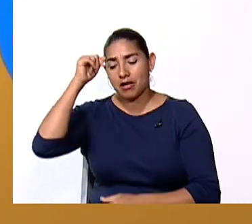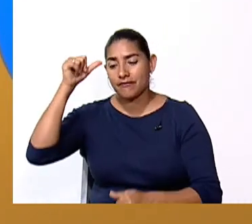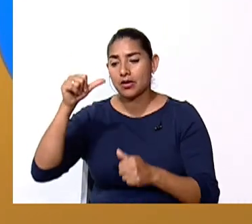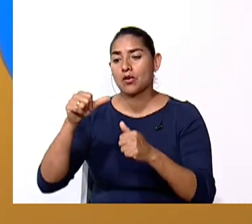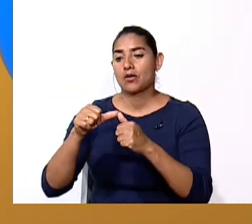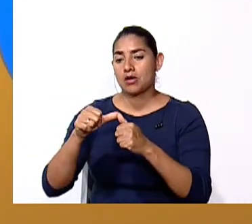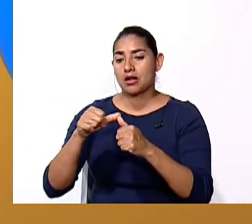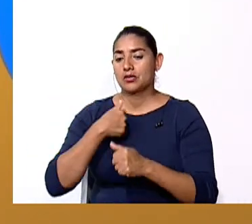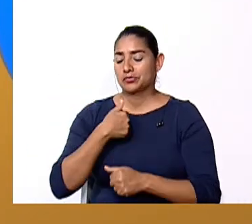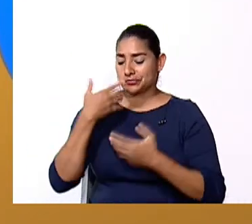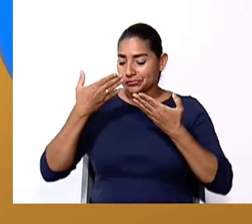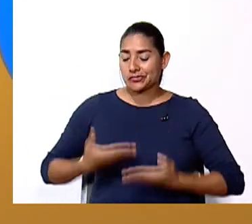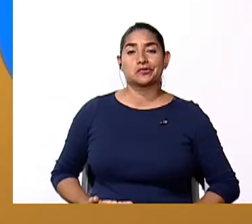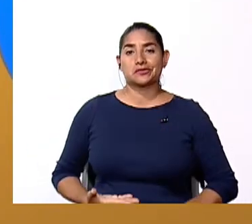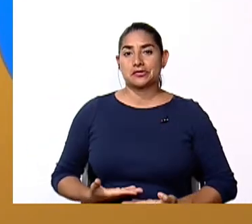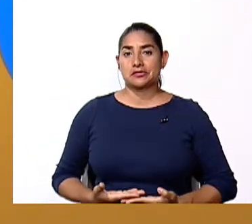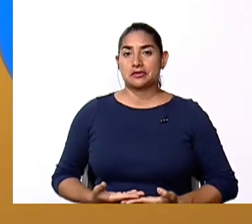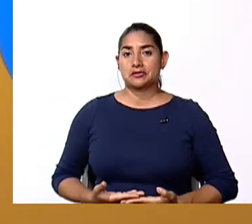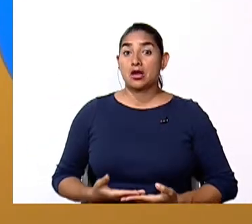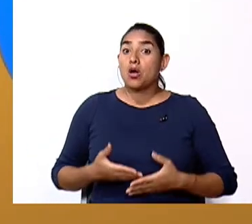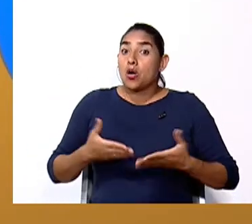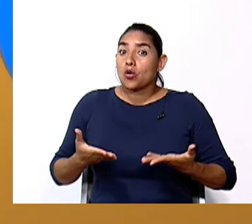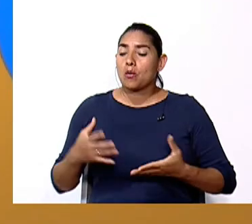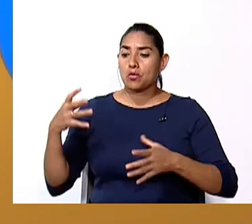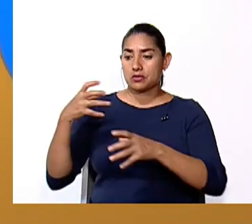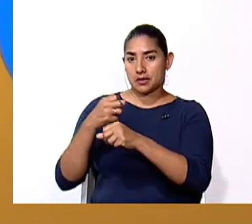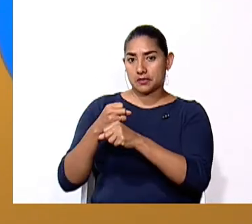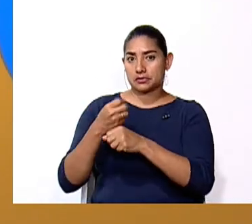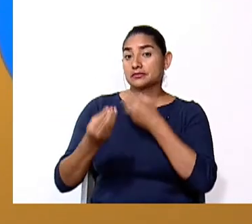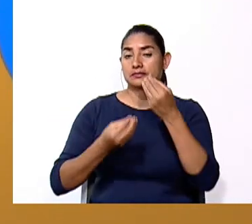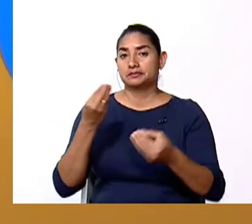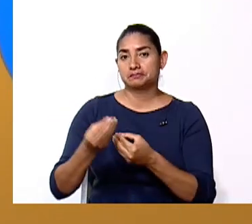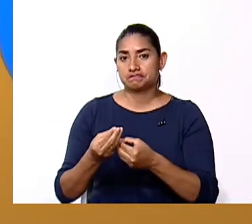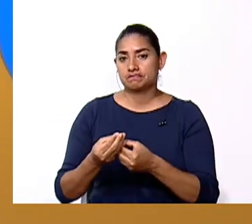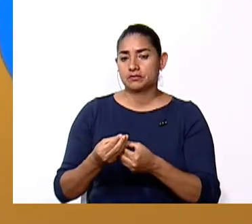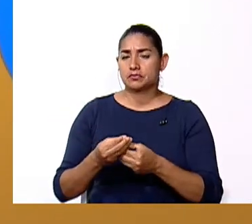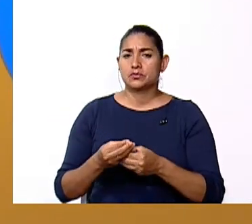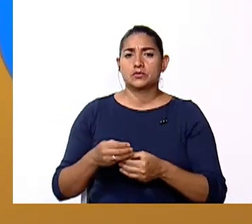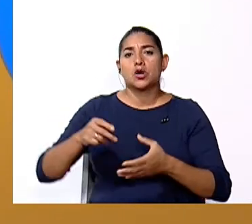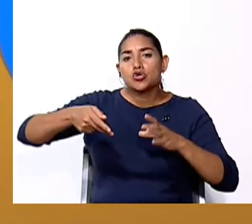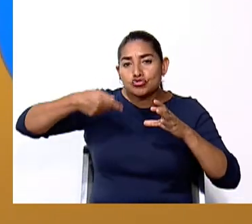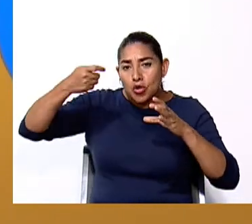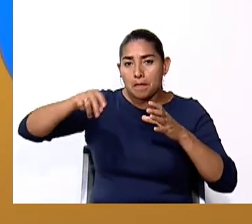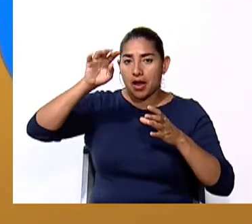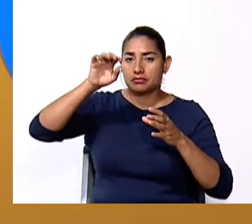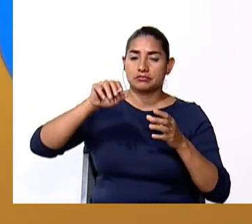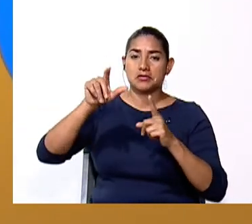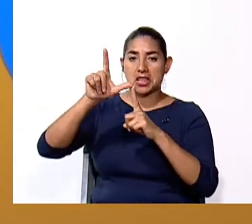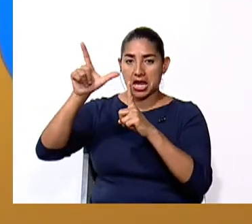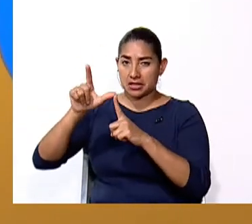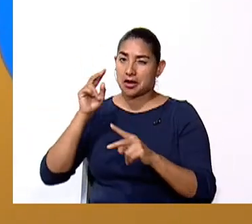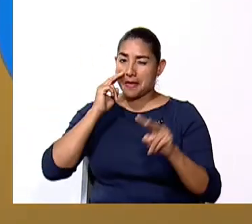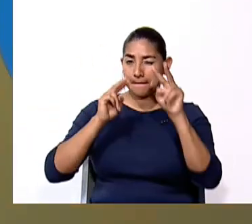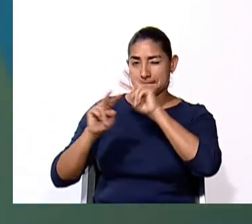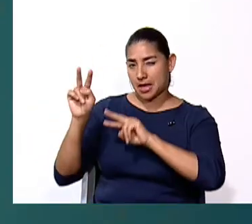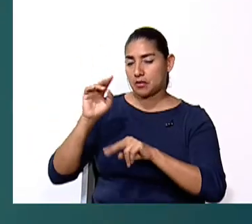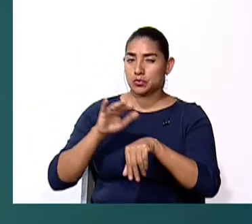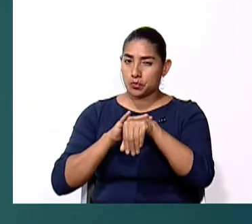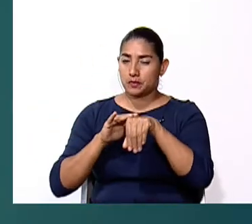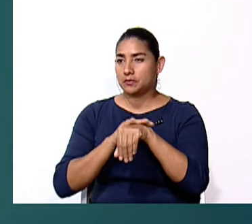les voy a presentar aquí a continuación. Tenemos a Juan de Caballón en 1561